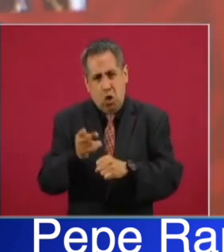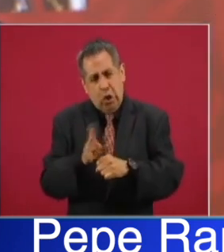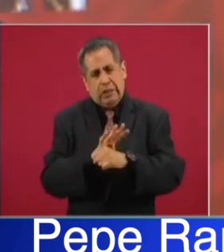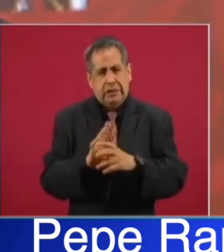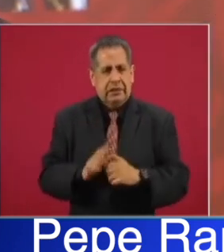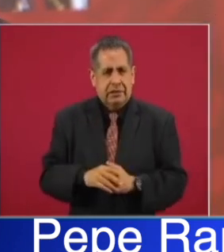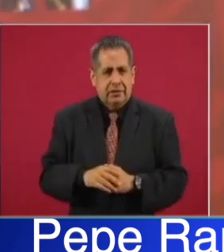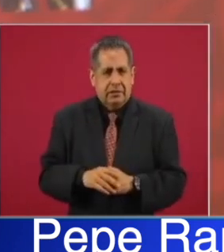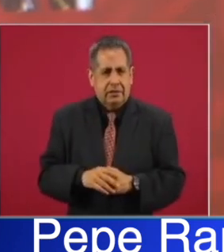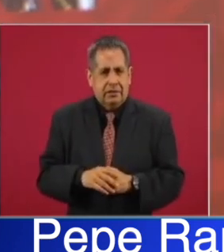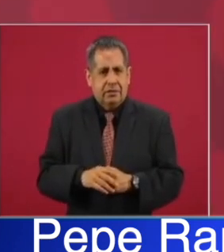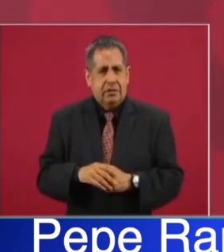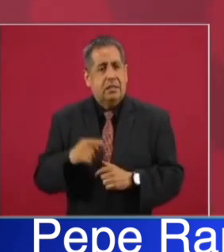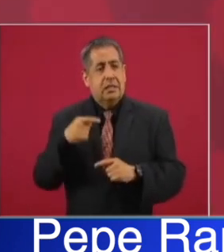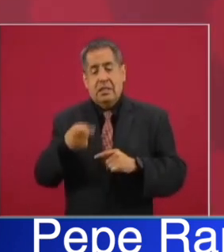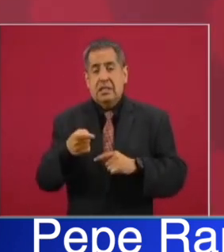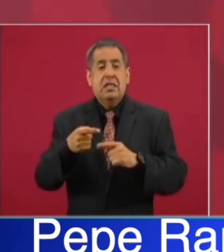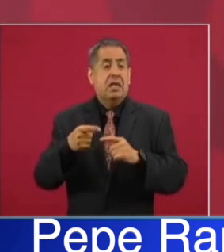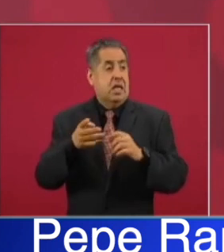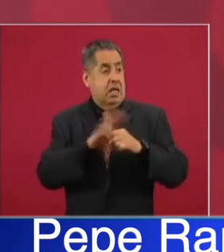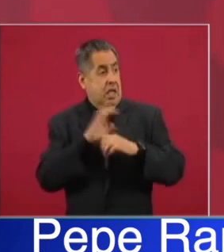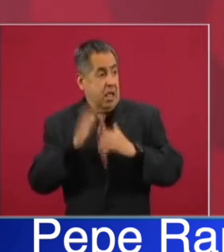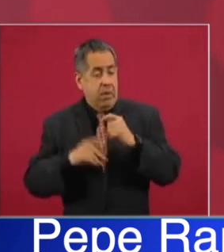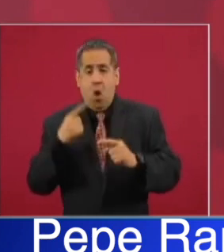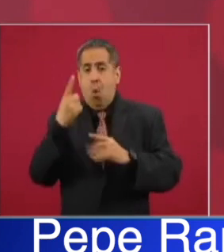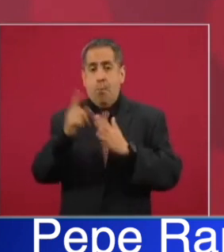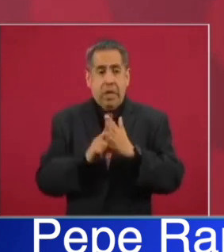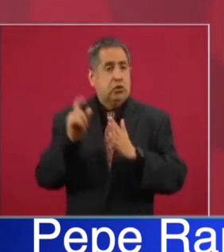De ahí sí, ya cada mes en el Zócalo.